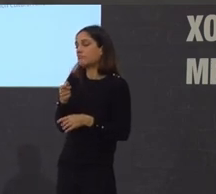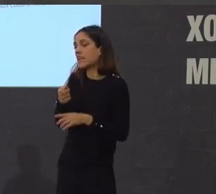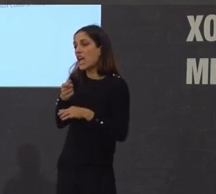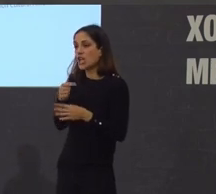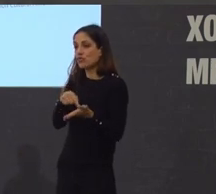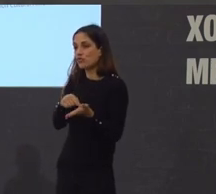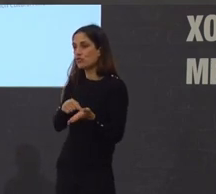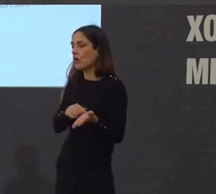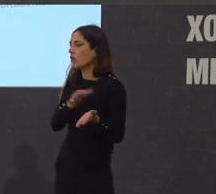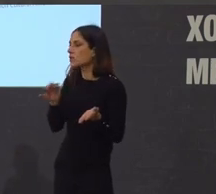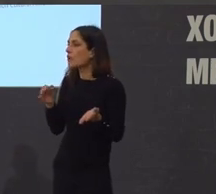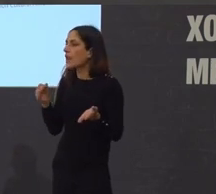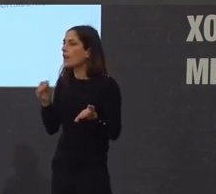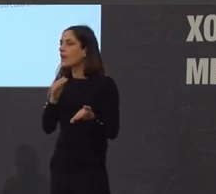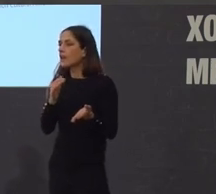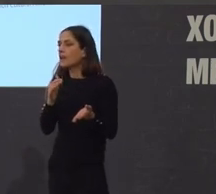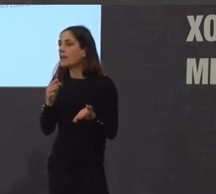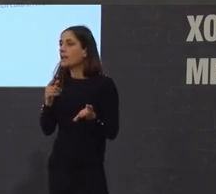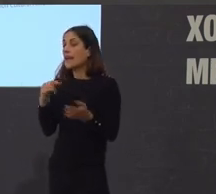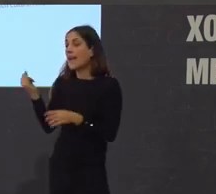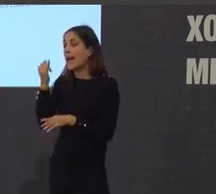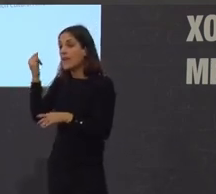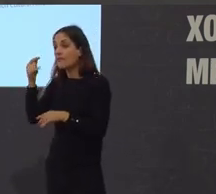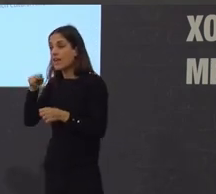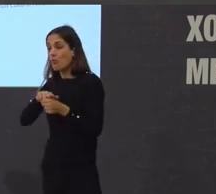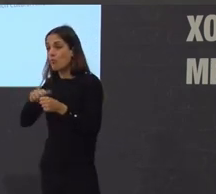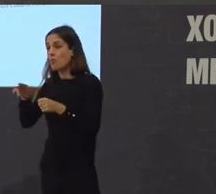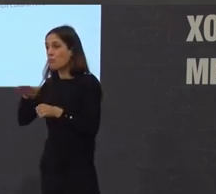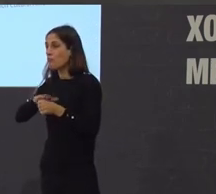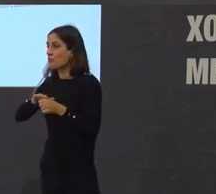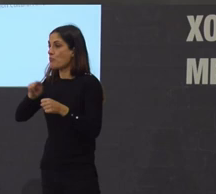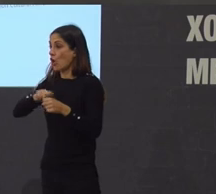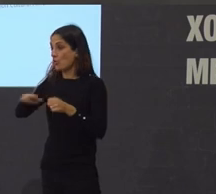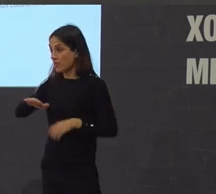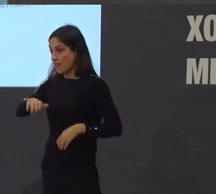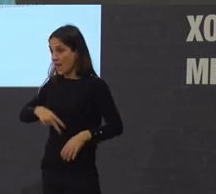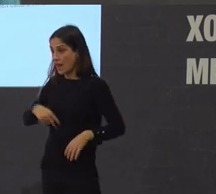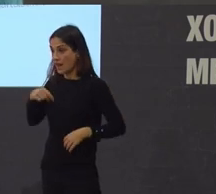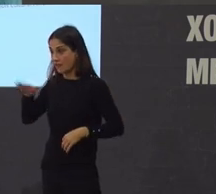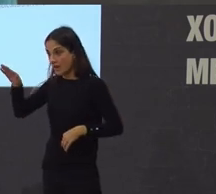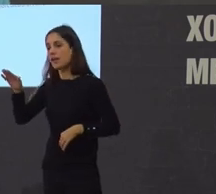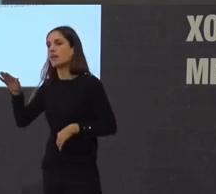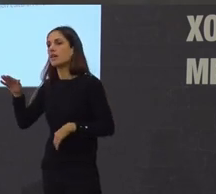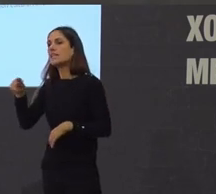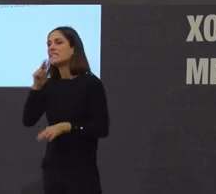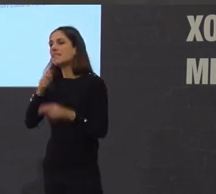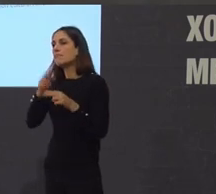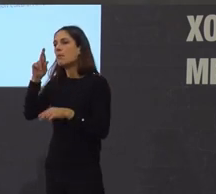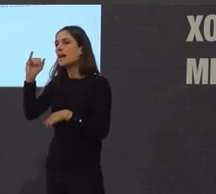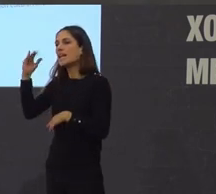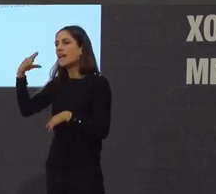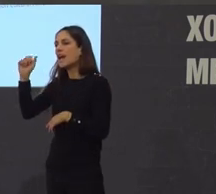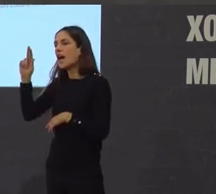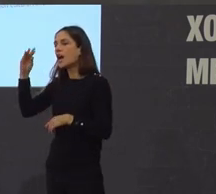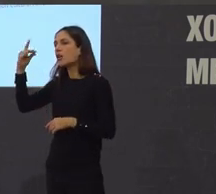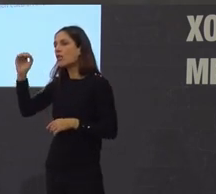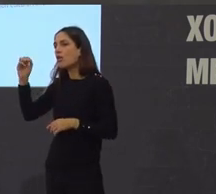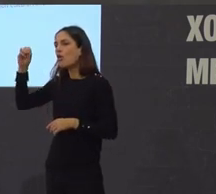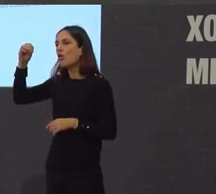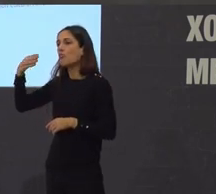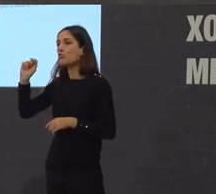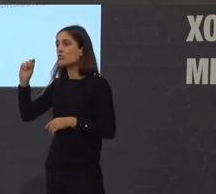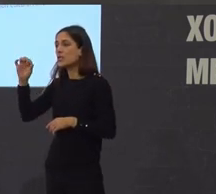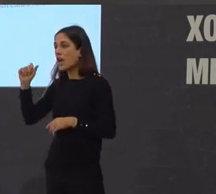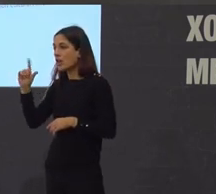destacada también era jefe provincial de investigación de falange provincial que era ricardo menéndez bustamante o cubano que éste